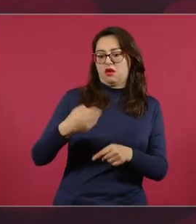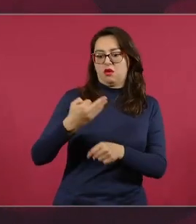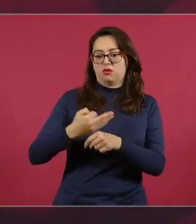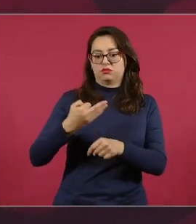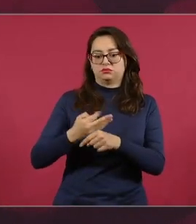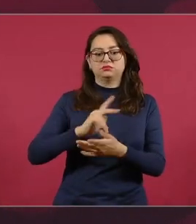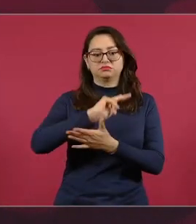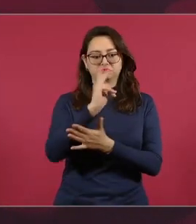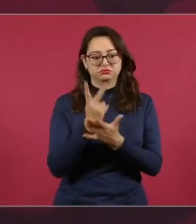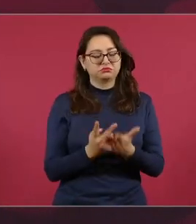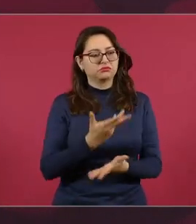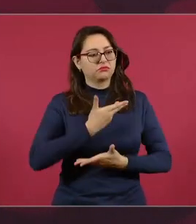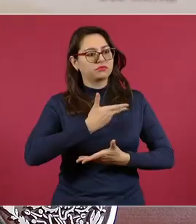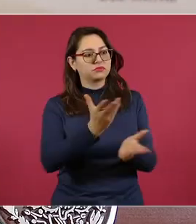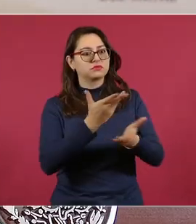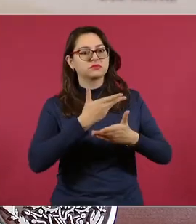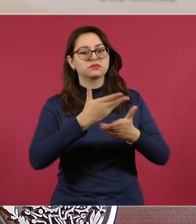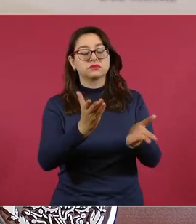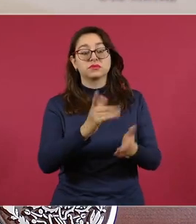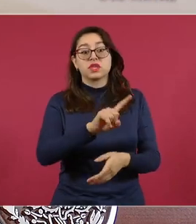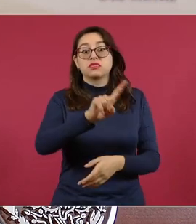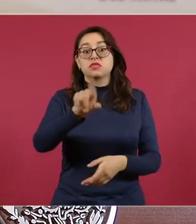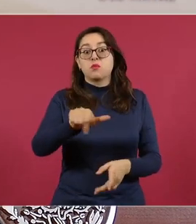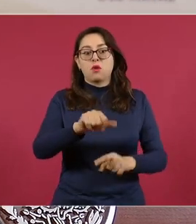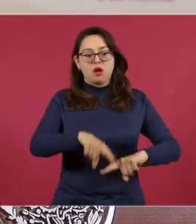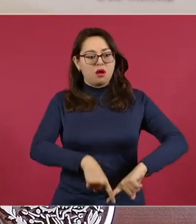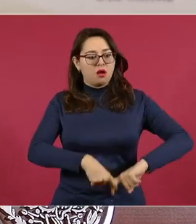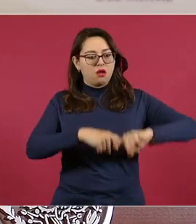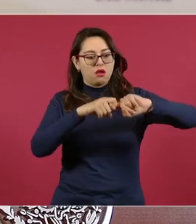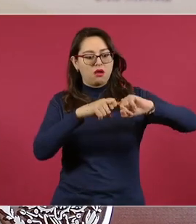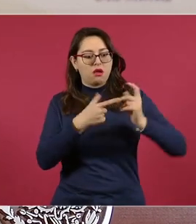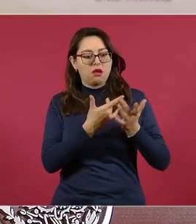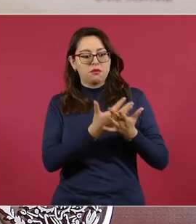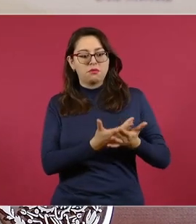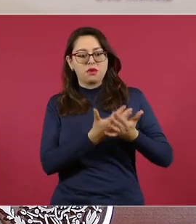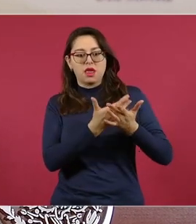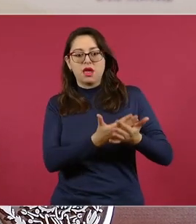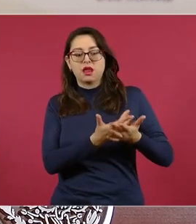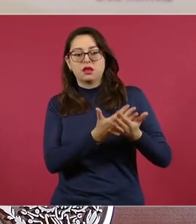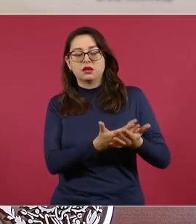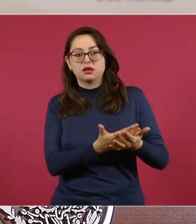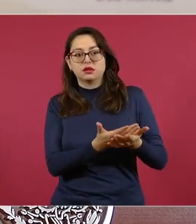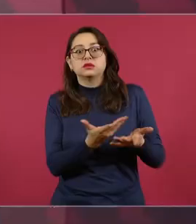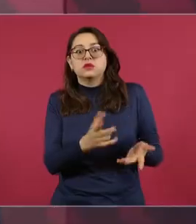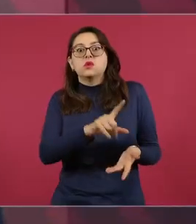a entregar los apoyos de bienestar,